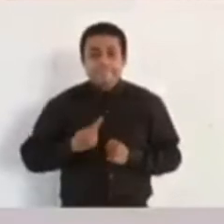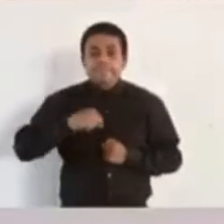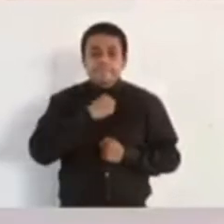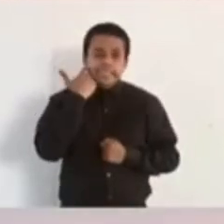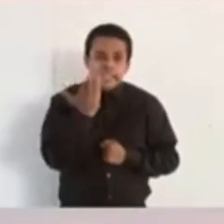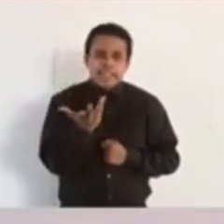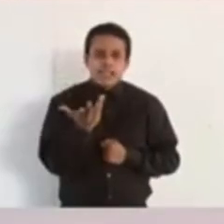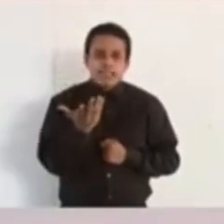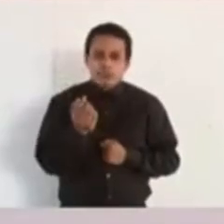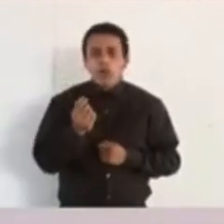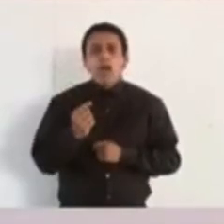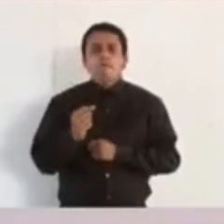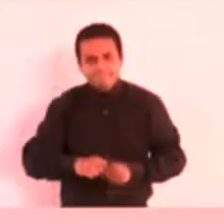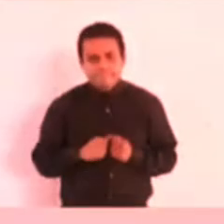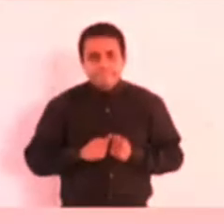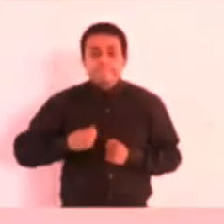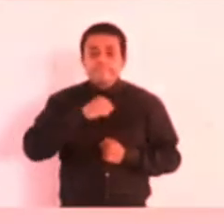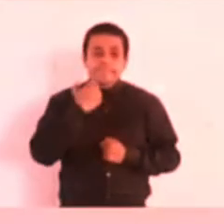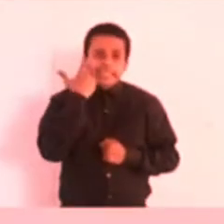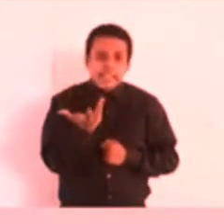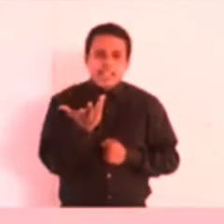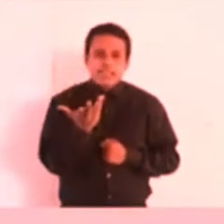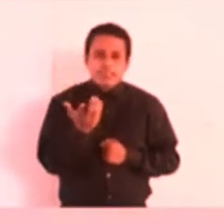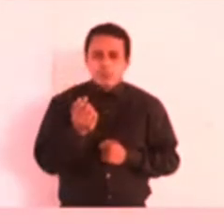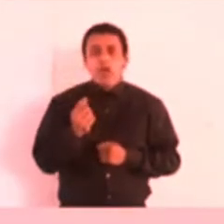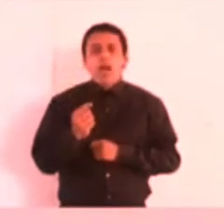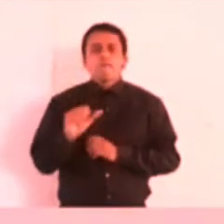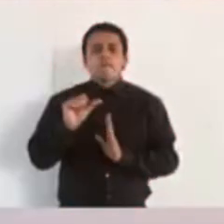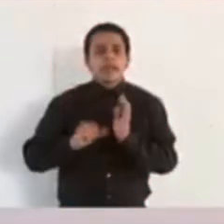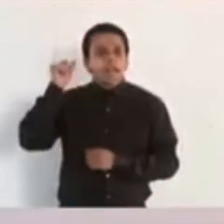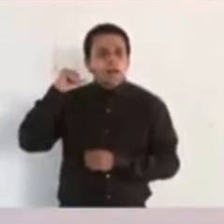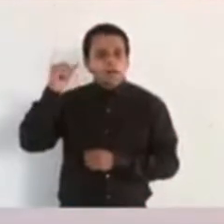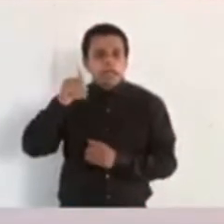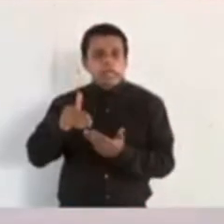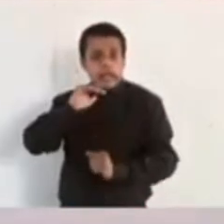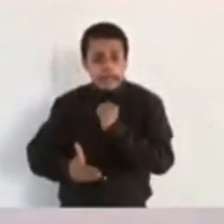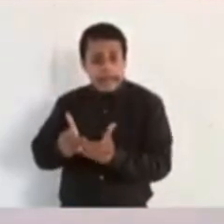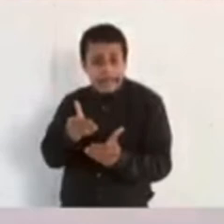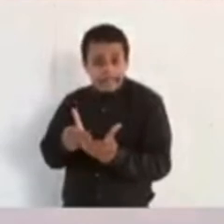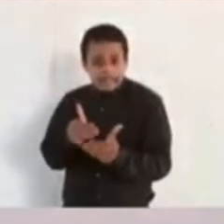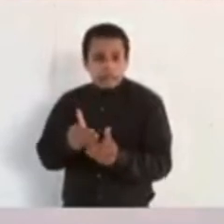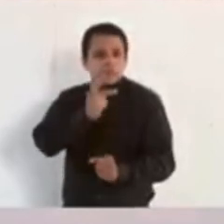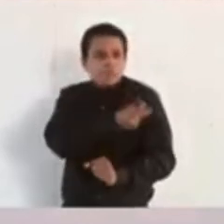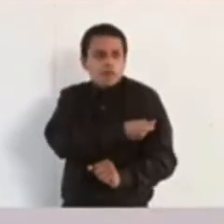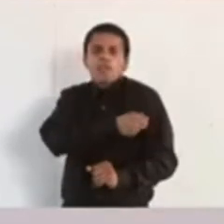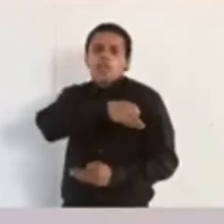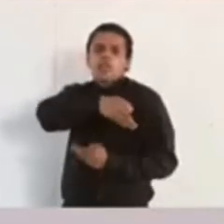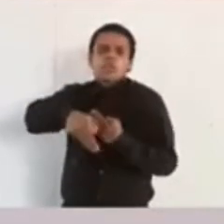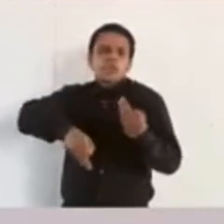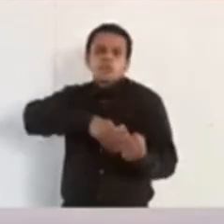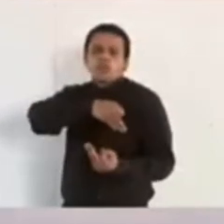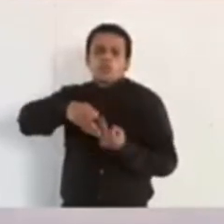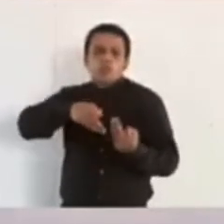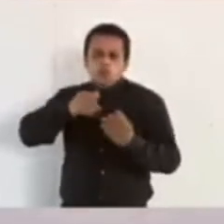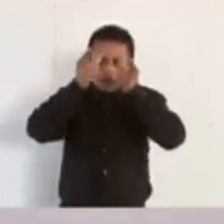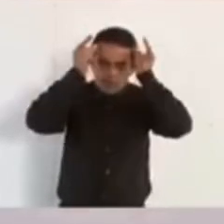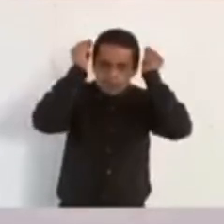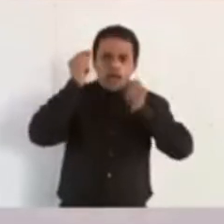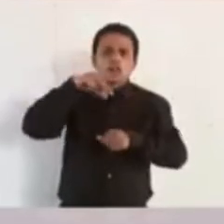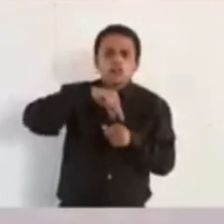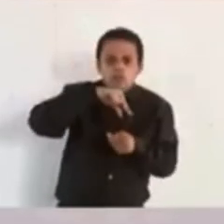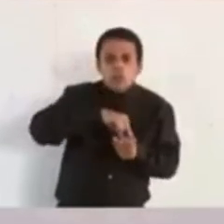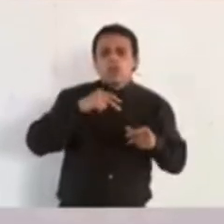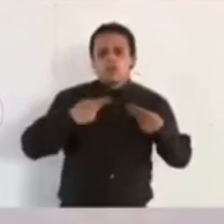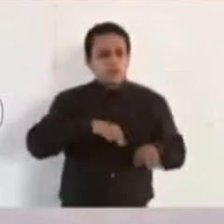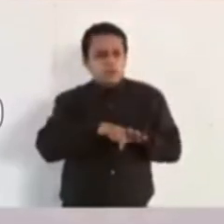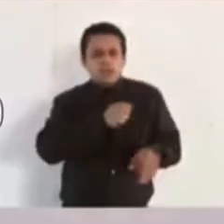para antes de que finalice abril, antes de que finalice abril, vamos a tener vacunados a todos los médicos, enfermeras, trabajadores de la